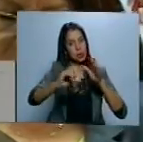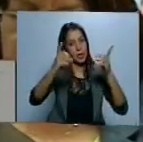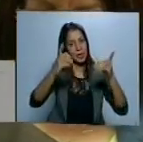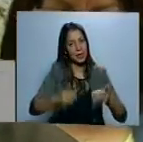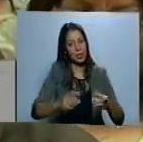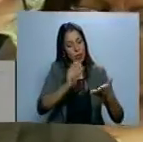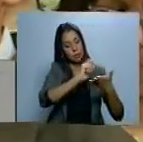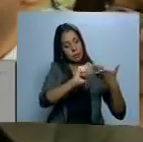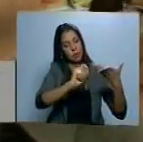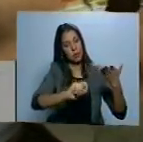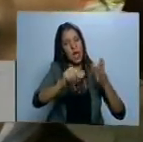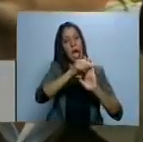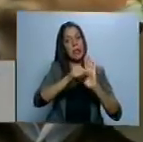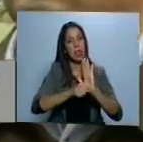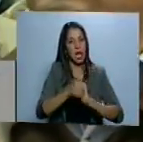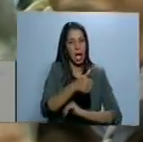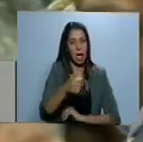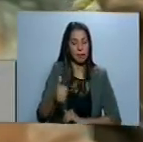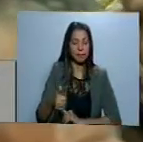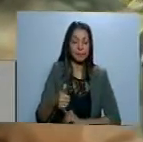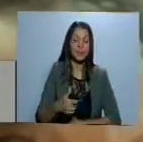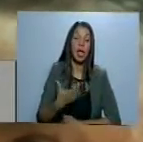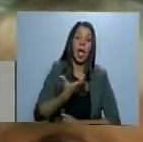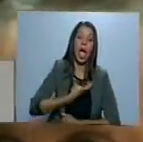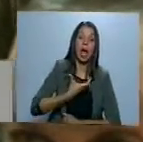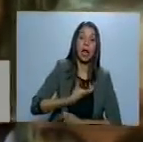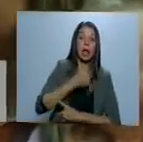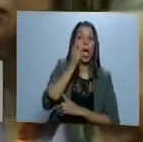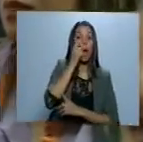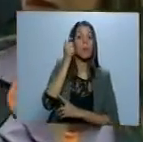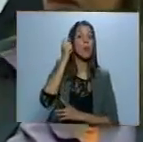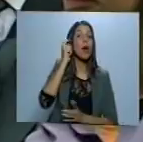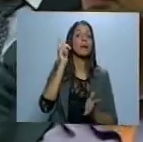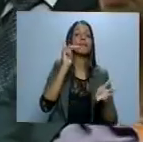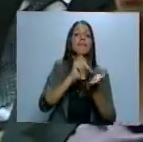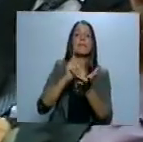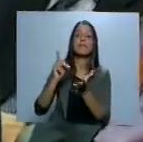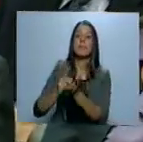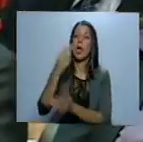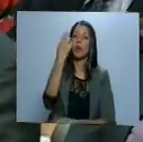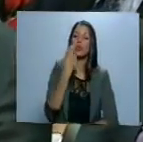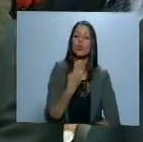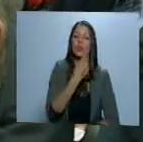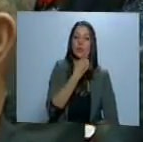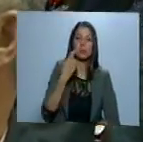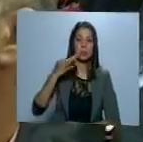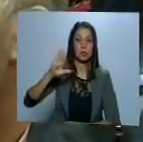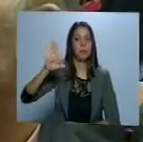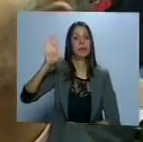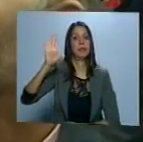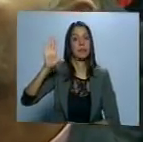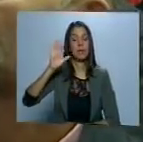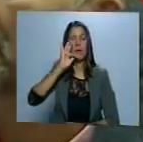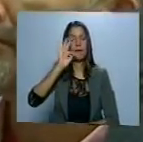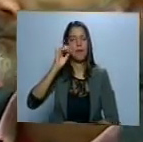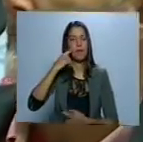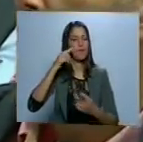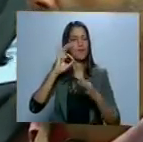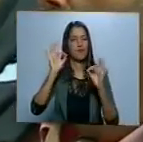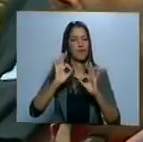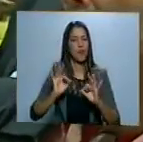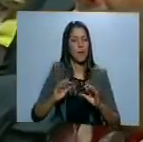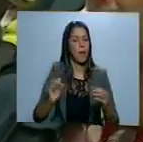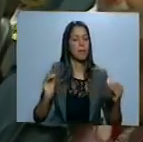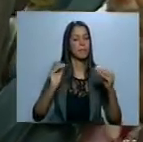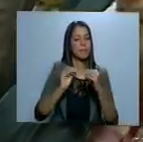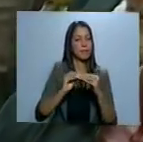Tercero, las alcaldesas y alcaldes juramentados en la forma prevista en el presente decreto